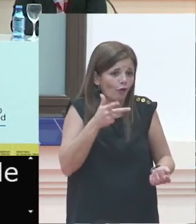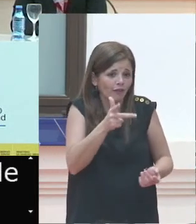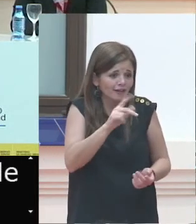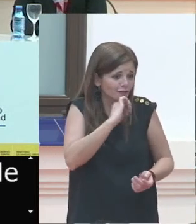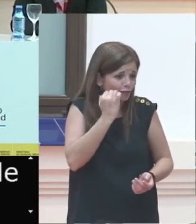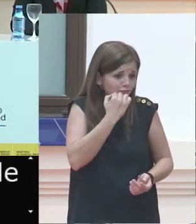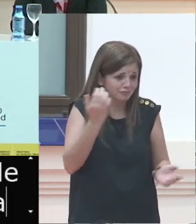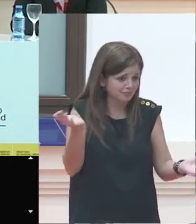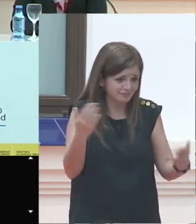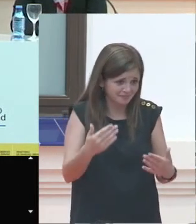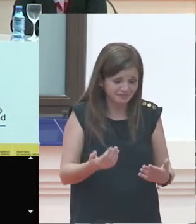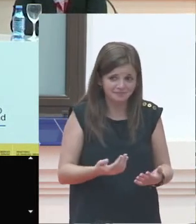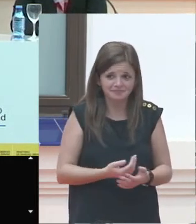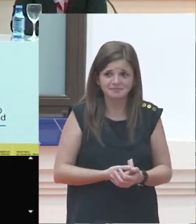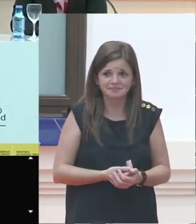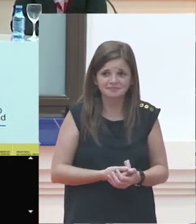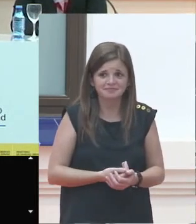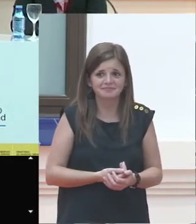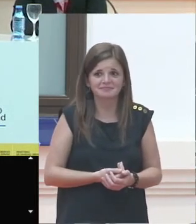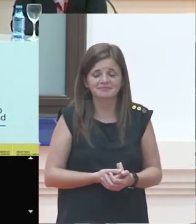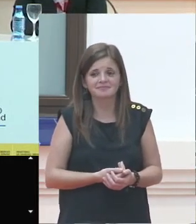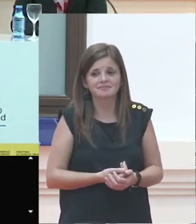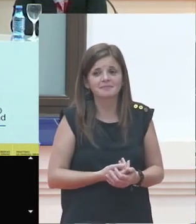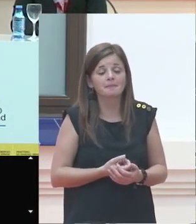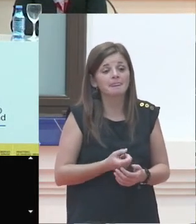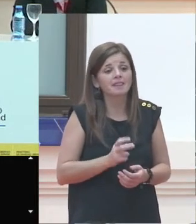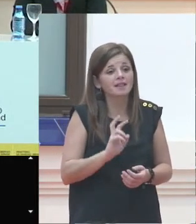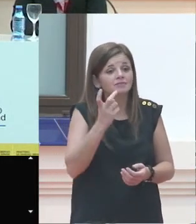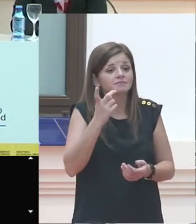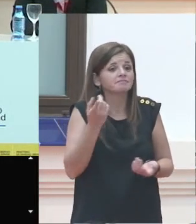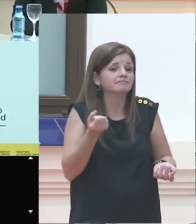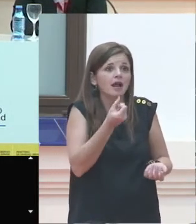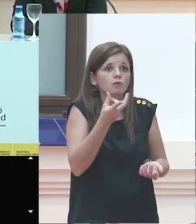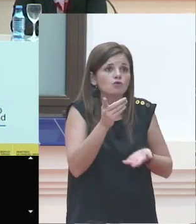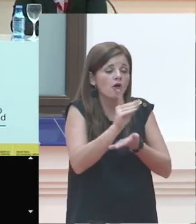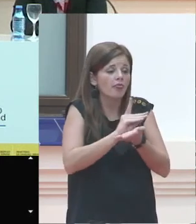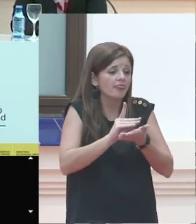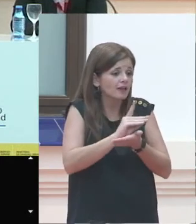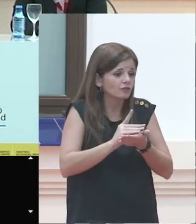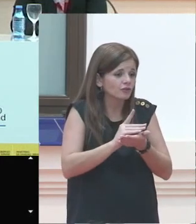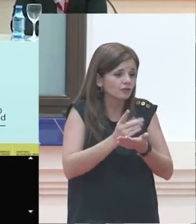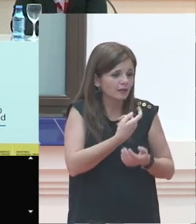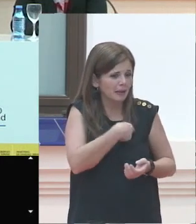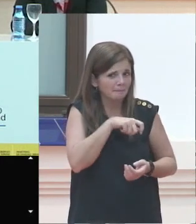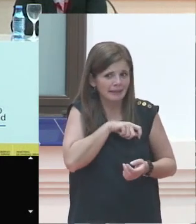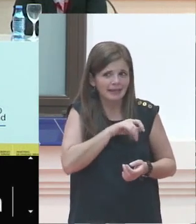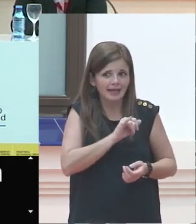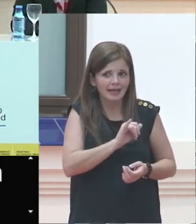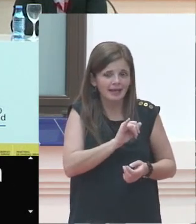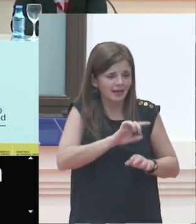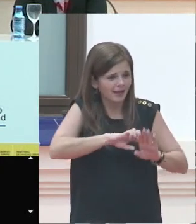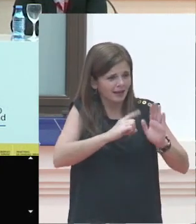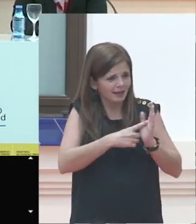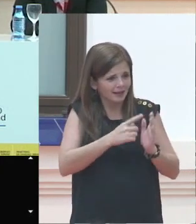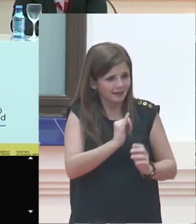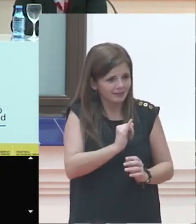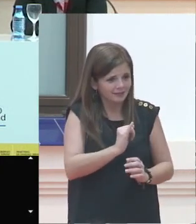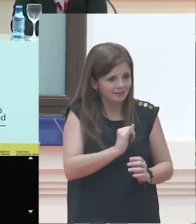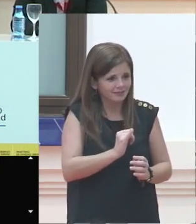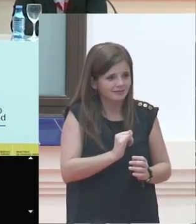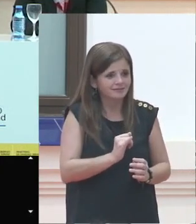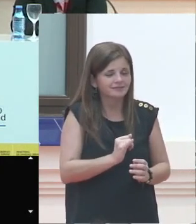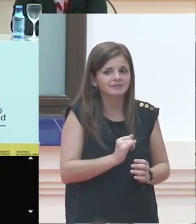mañana, pues hay maneras de explotar los datos que son comercialmente viables sin que eso implique que el